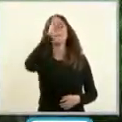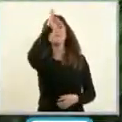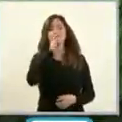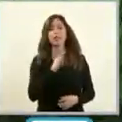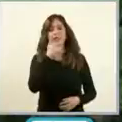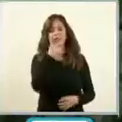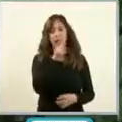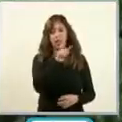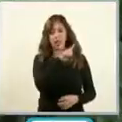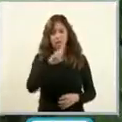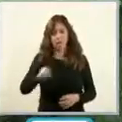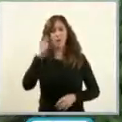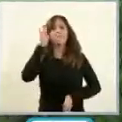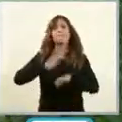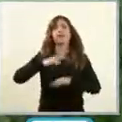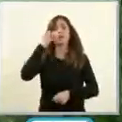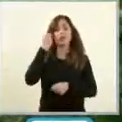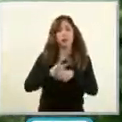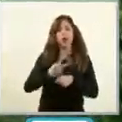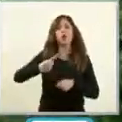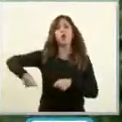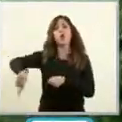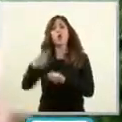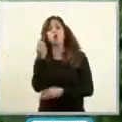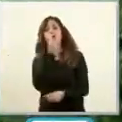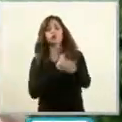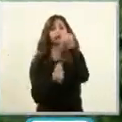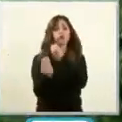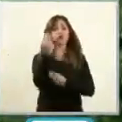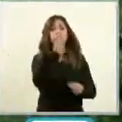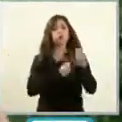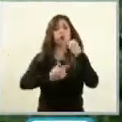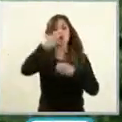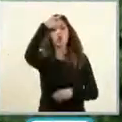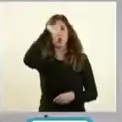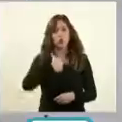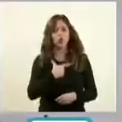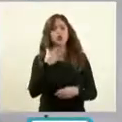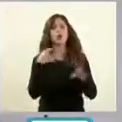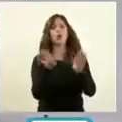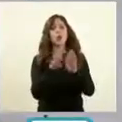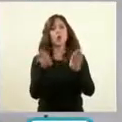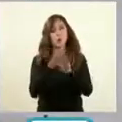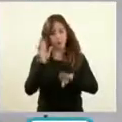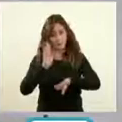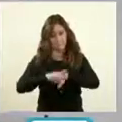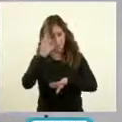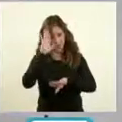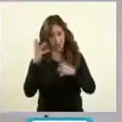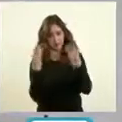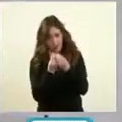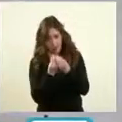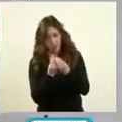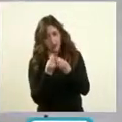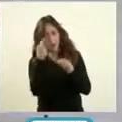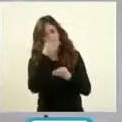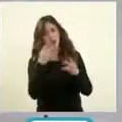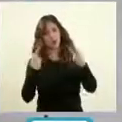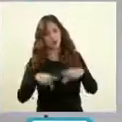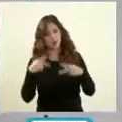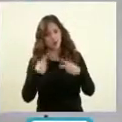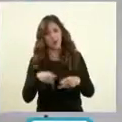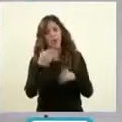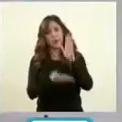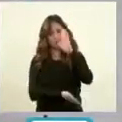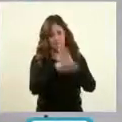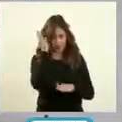más temprano. Sí. De entrada. La cena ya es más secular de alguna manera. La gente, pues